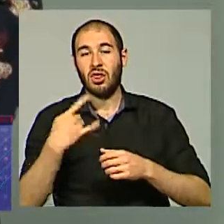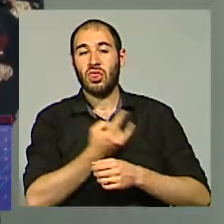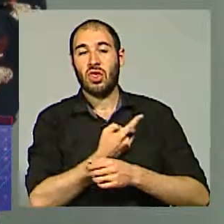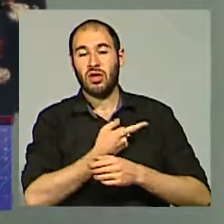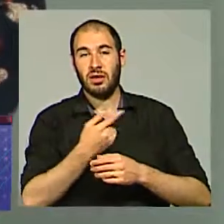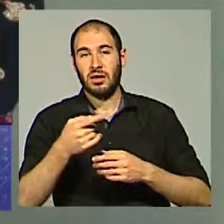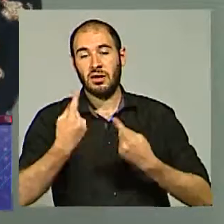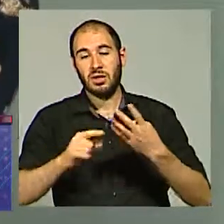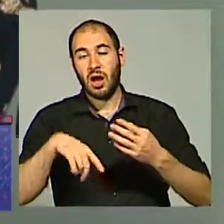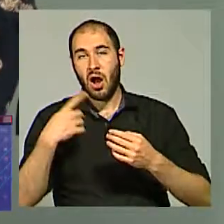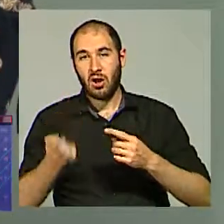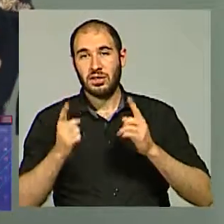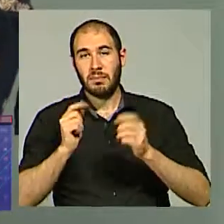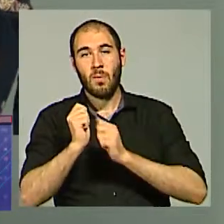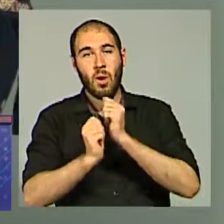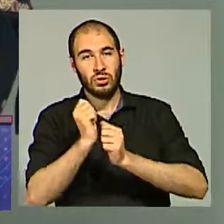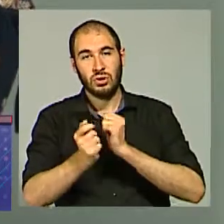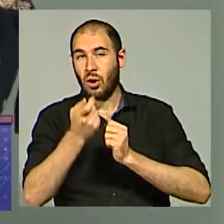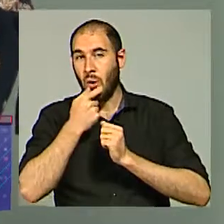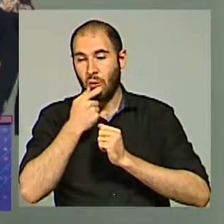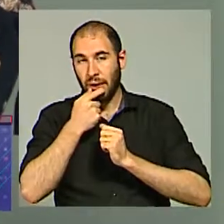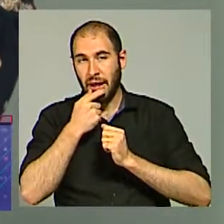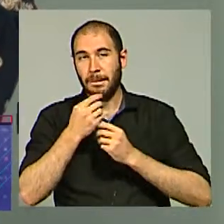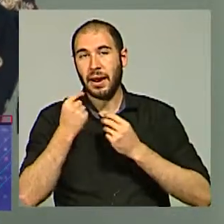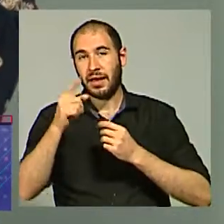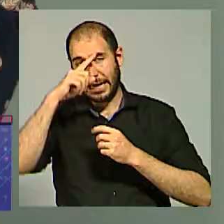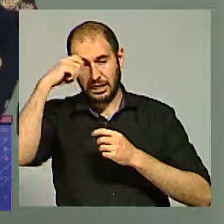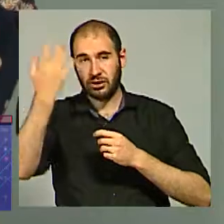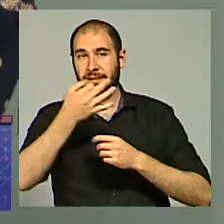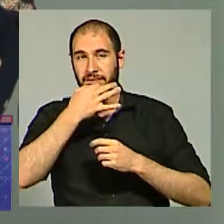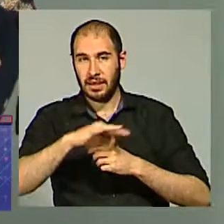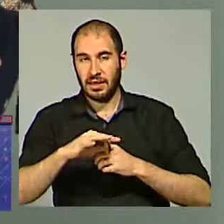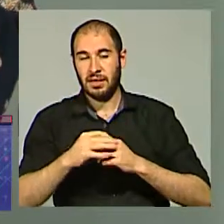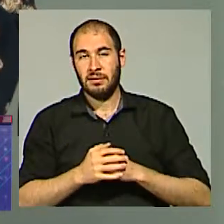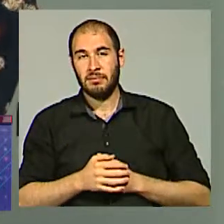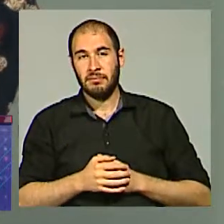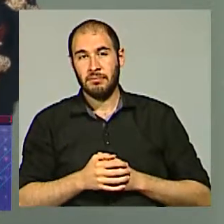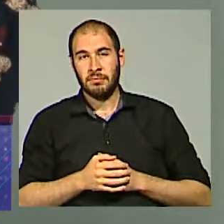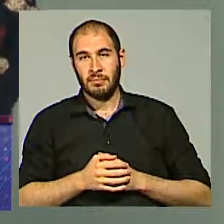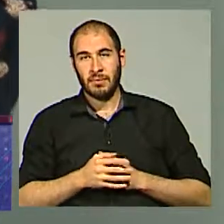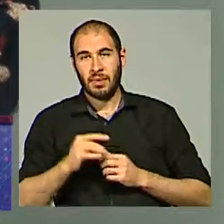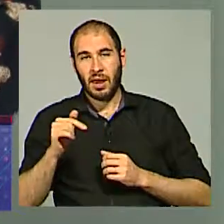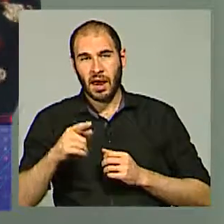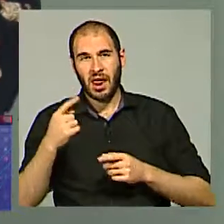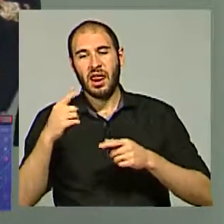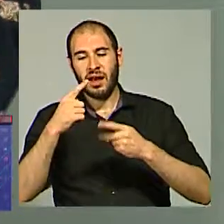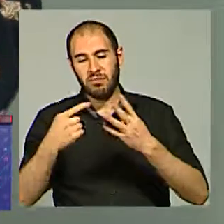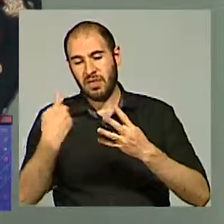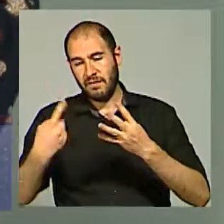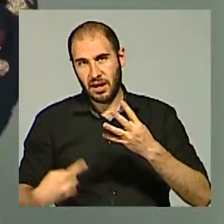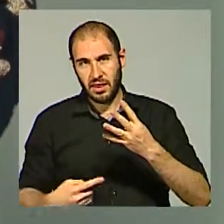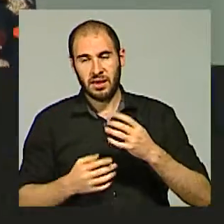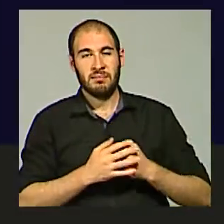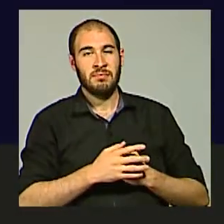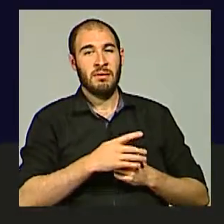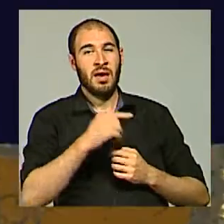resto de la producción de uva para exportación también sobre todo teniendo en cuenta la variedad los varietales así